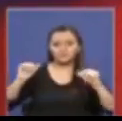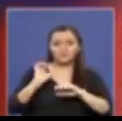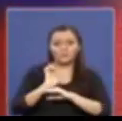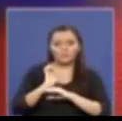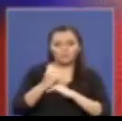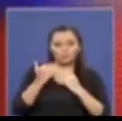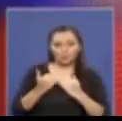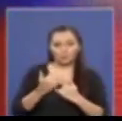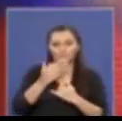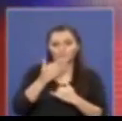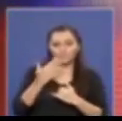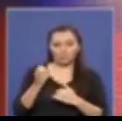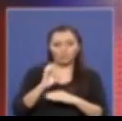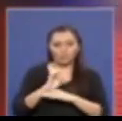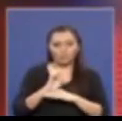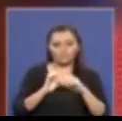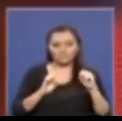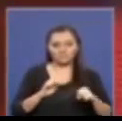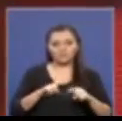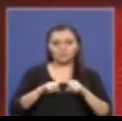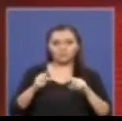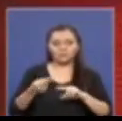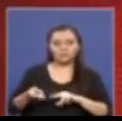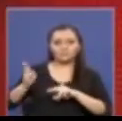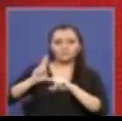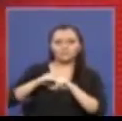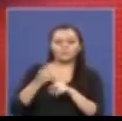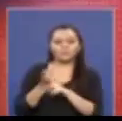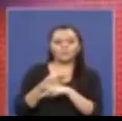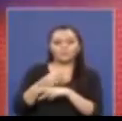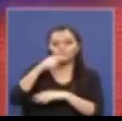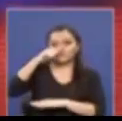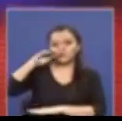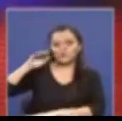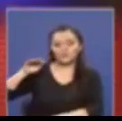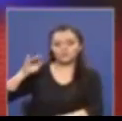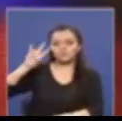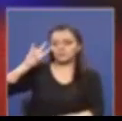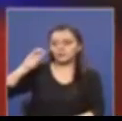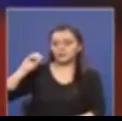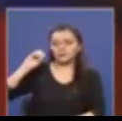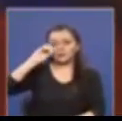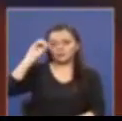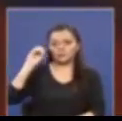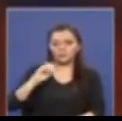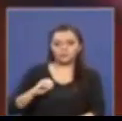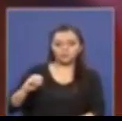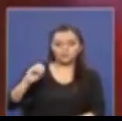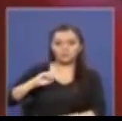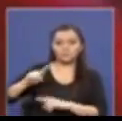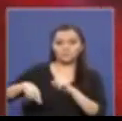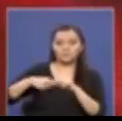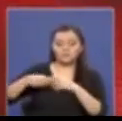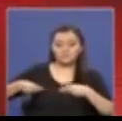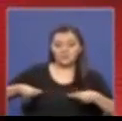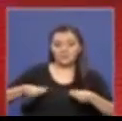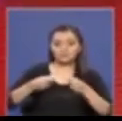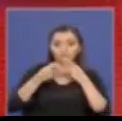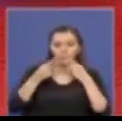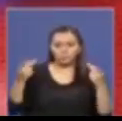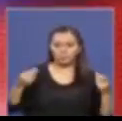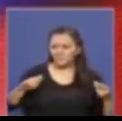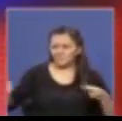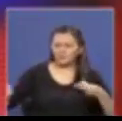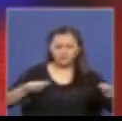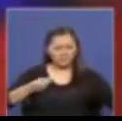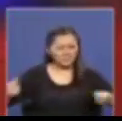una mucho mejor posición que Bolivia y aumentó la producción de ese gas natural en 70%, triplicó el gasto público, ha